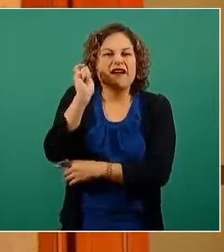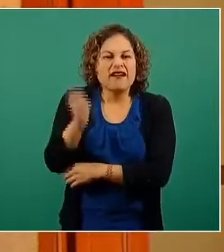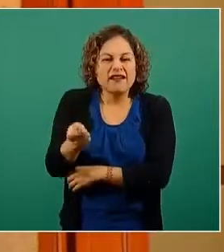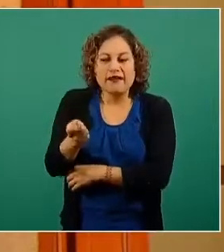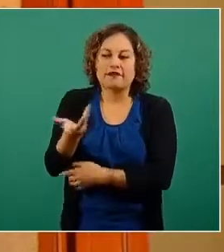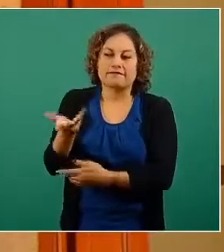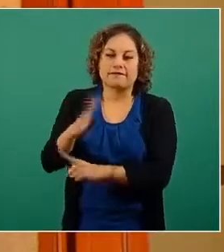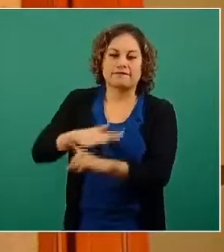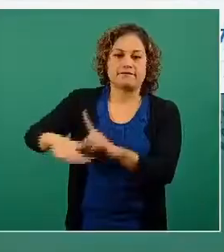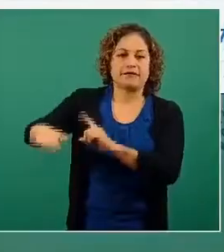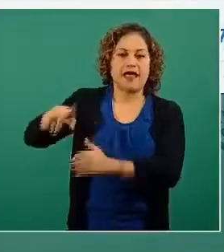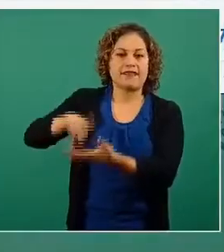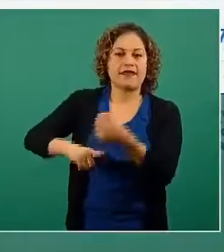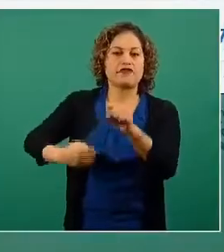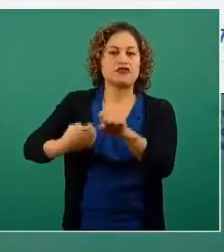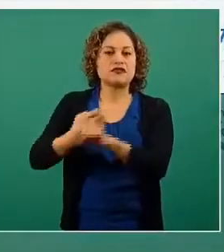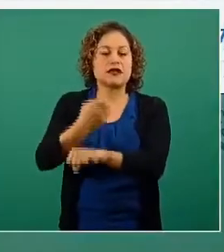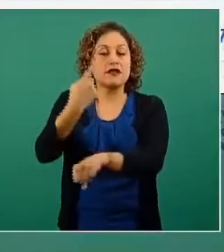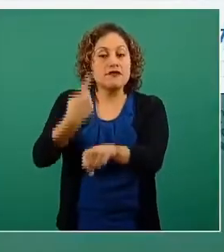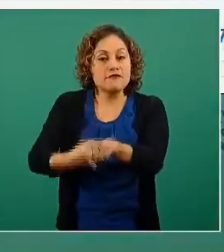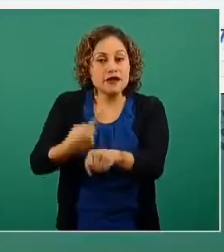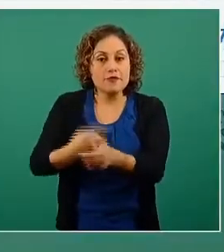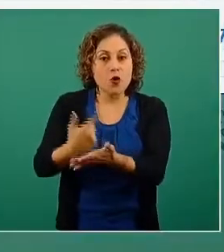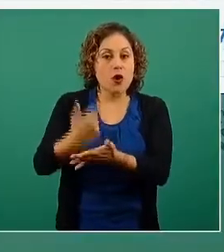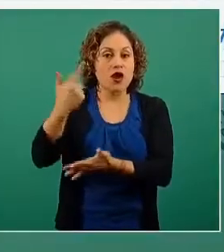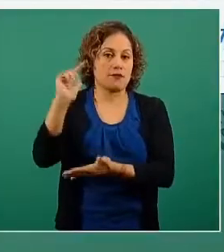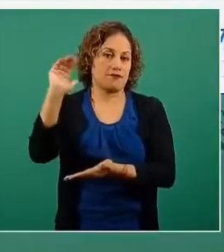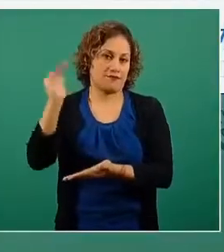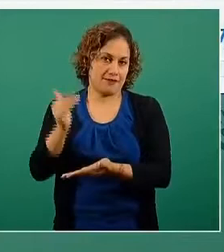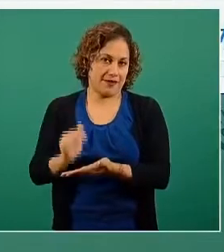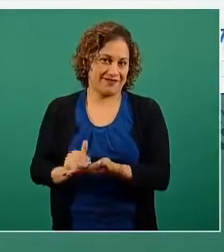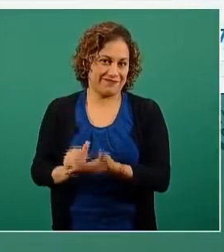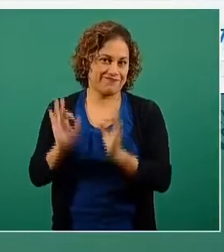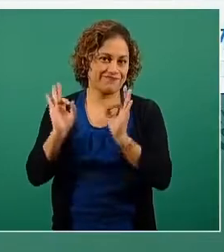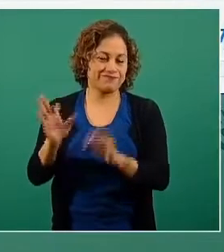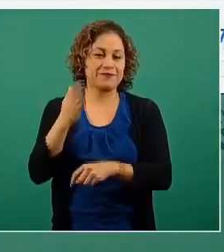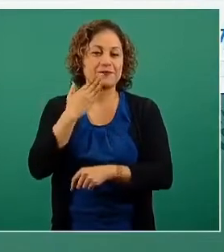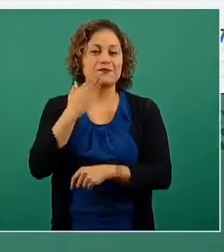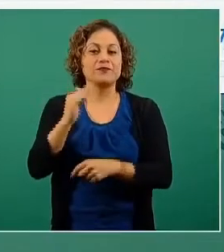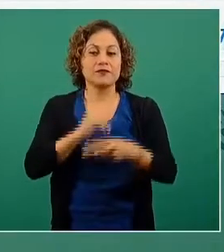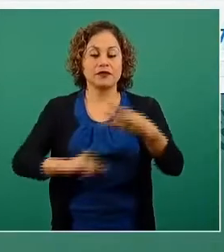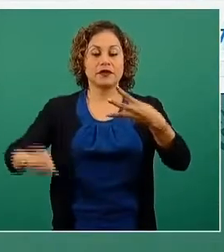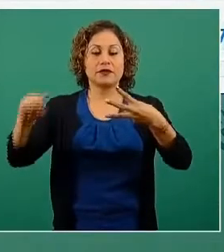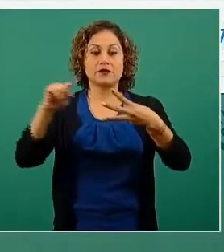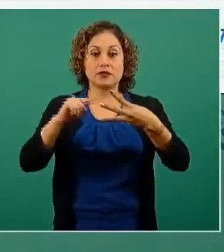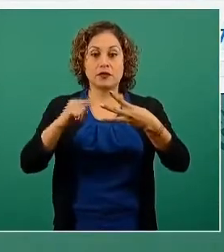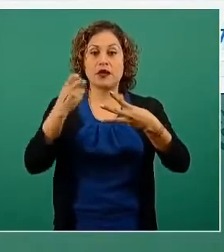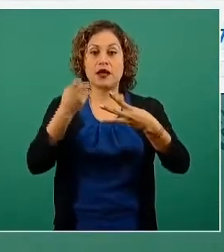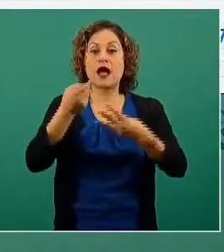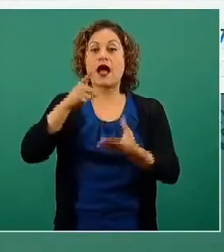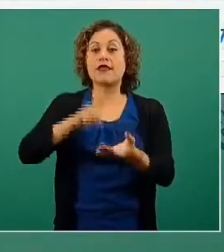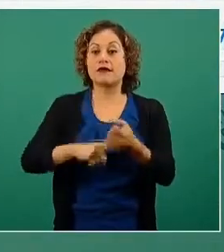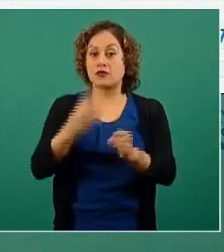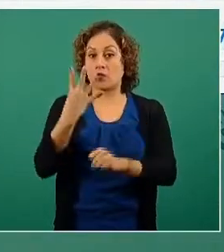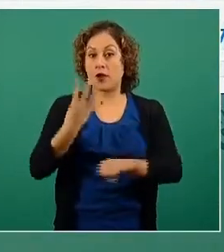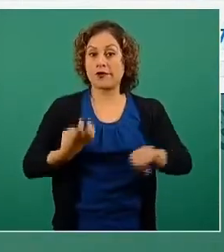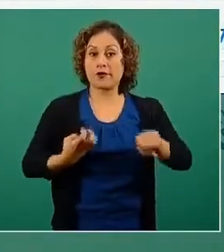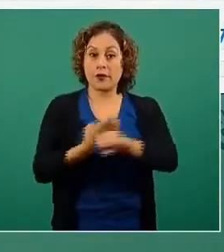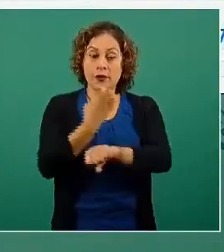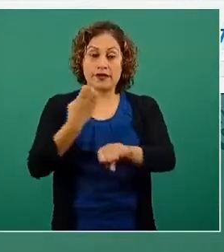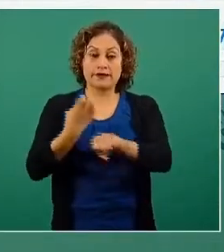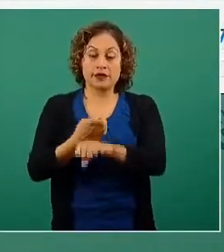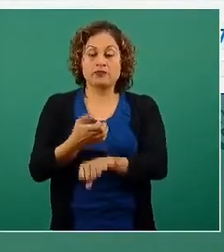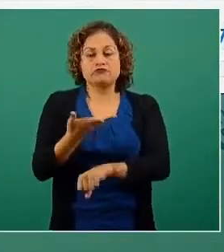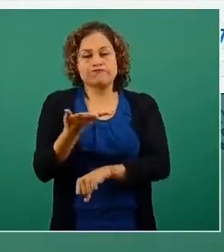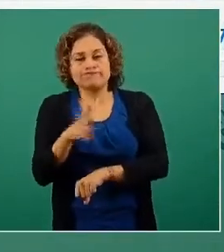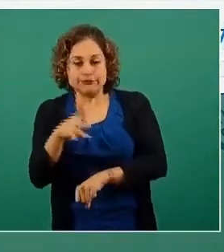con estado de gravedad. En la parte del medio logramos observar cómo cuatro entidades federativas se encuentran en un rango